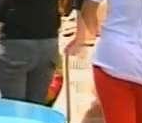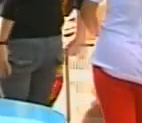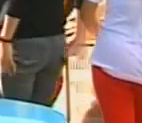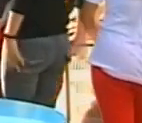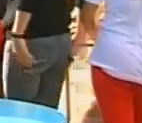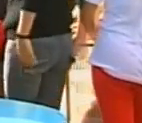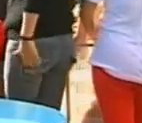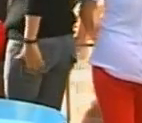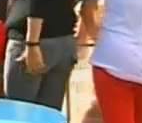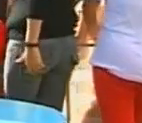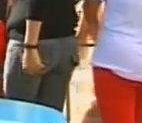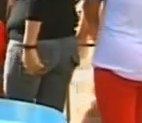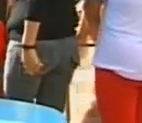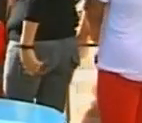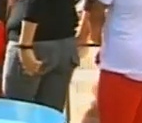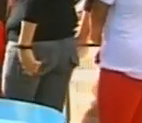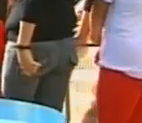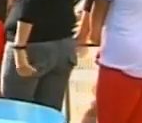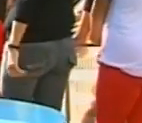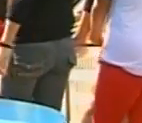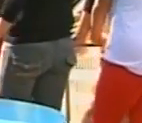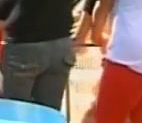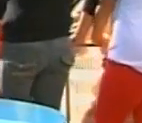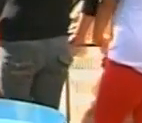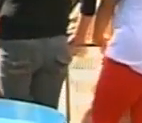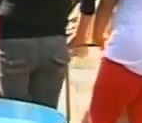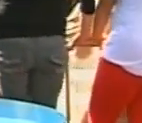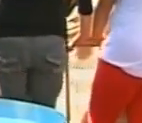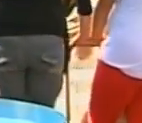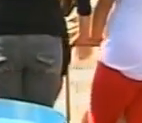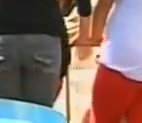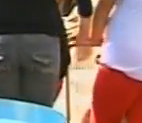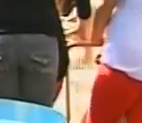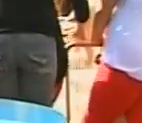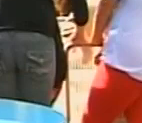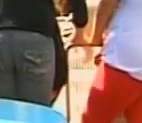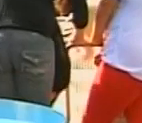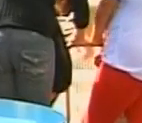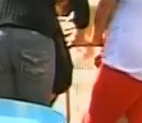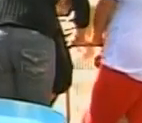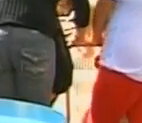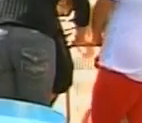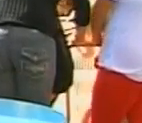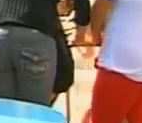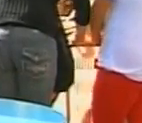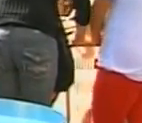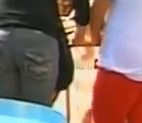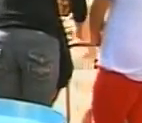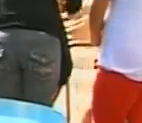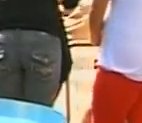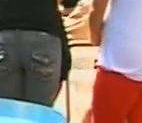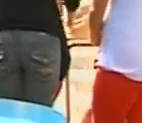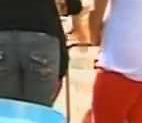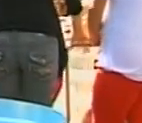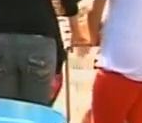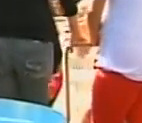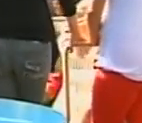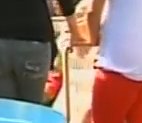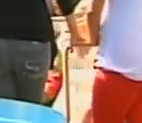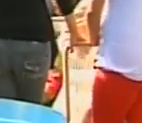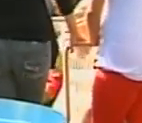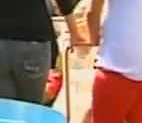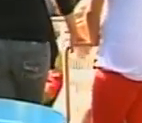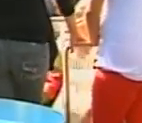Plenipotenciario de nuestro país. Recuerde que a esta hora todo el equipo de prensa y de producción nos encontramos nada más y nada menos que en la Plaza